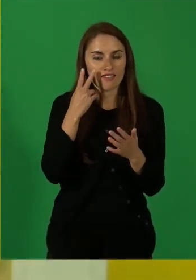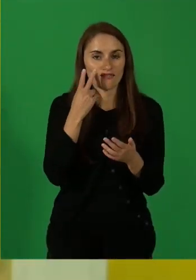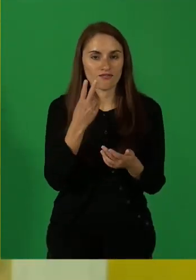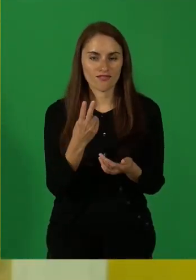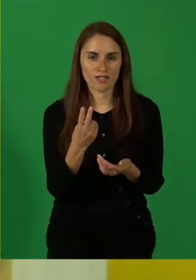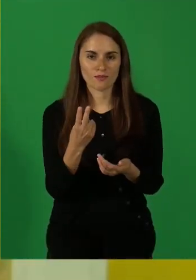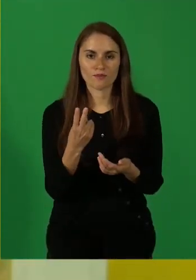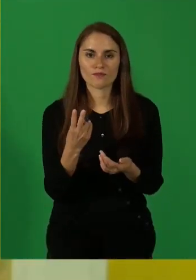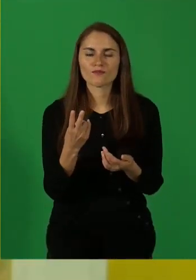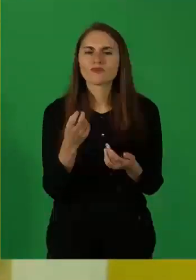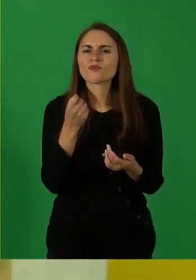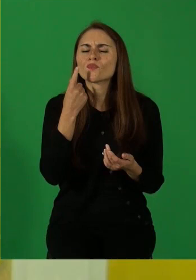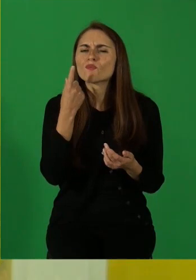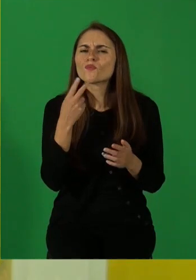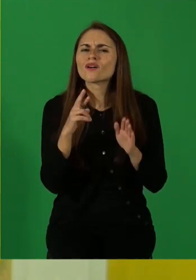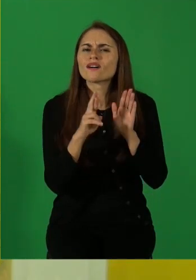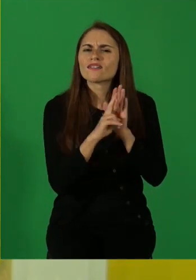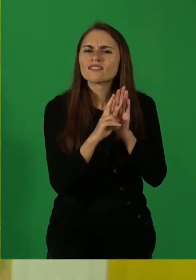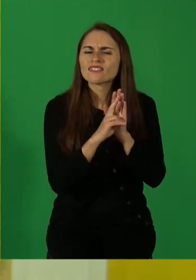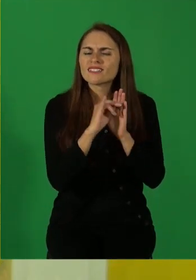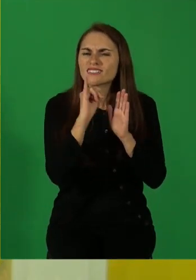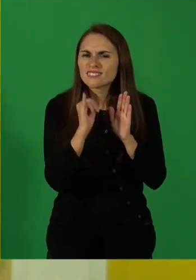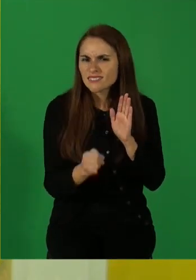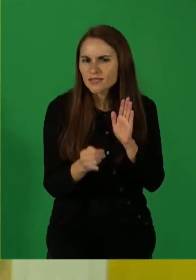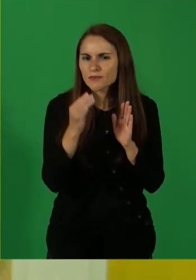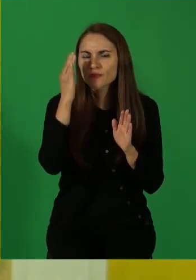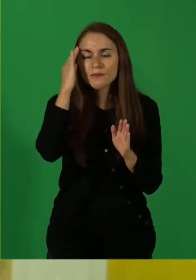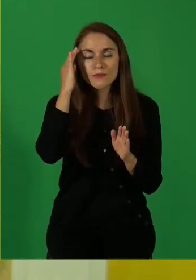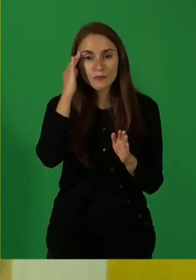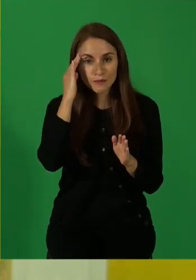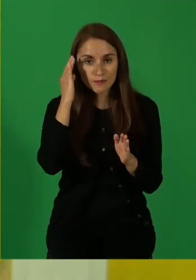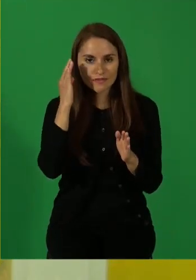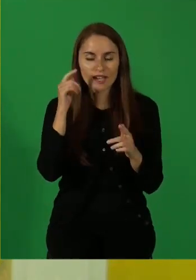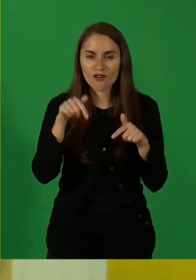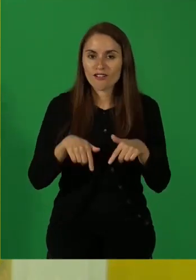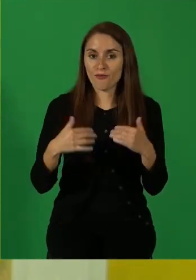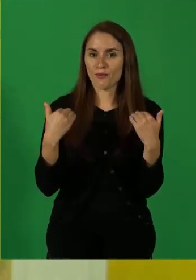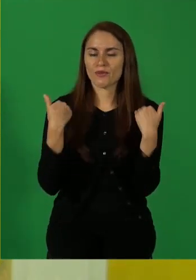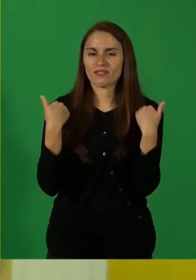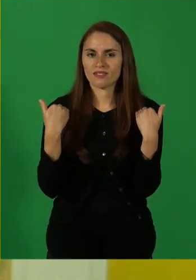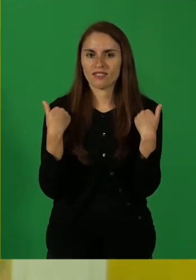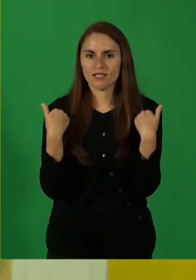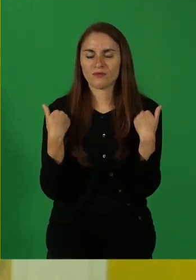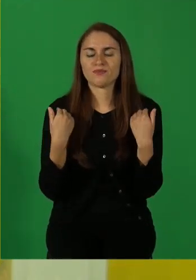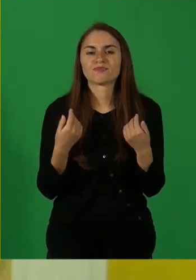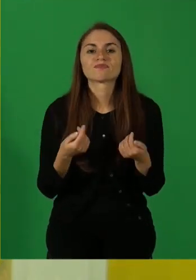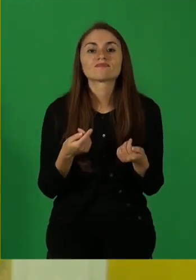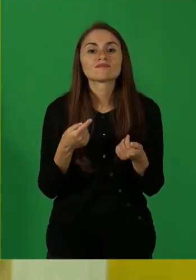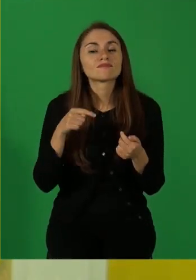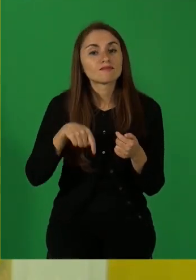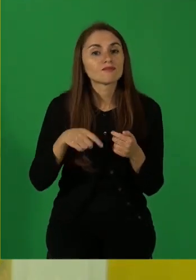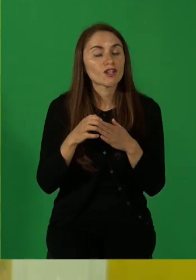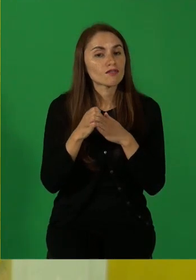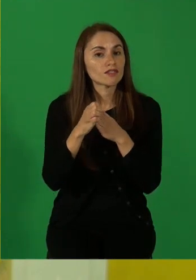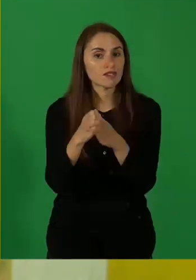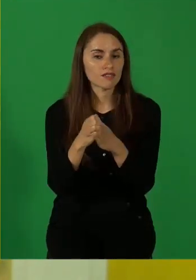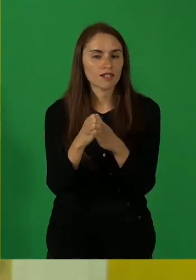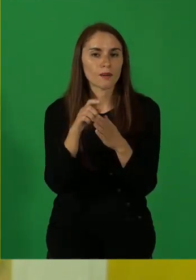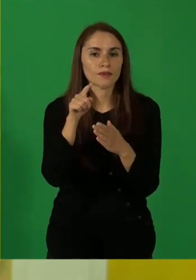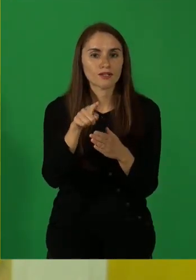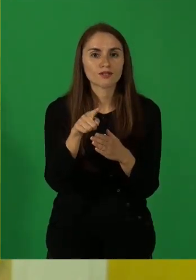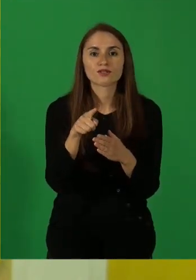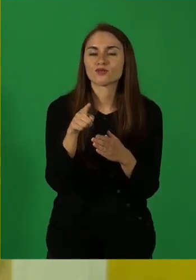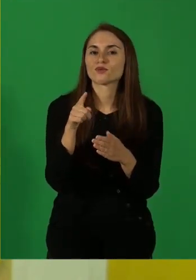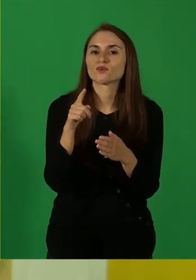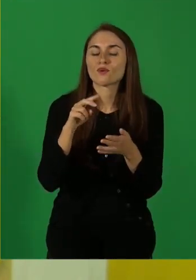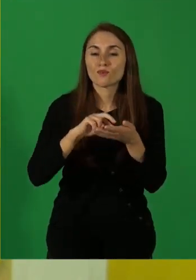visto, ¿cuál es la regla general de los números? Vamos a comenzar a practicar. Yo te voy a acompañar primero en esta práctica para que podamos